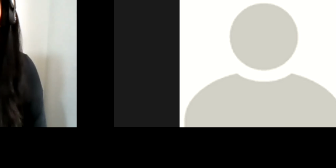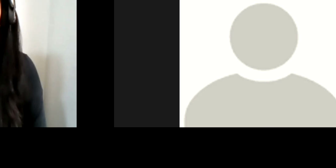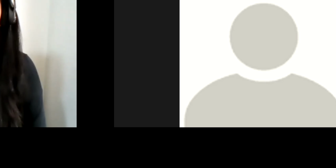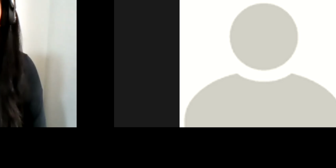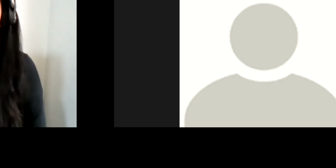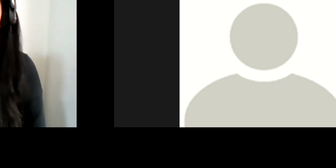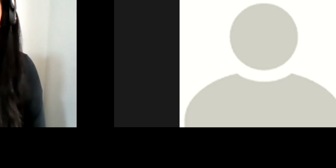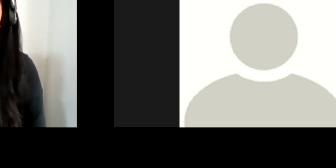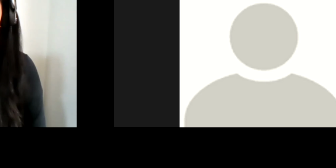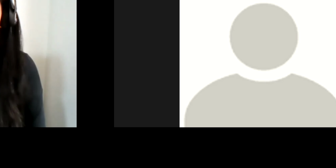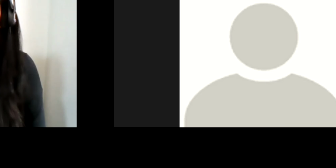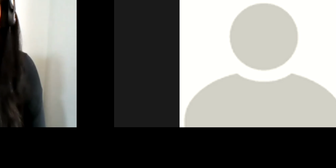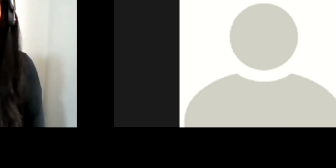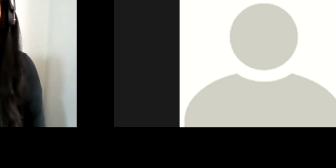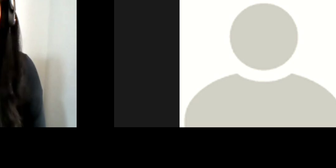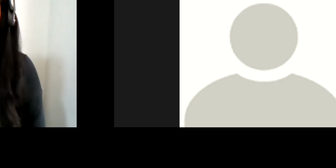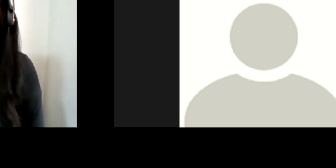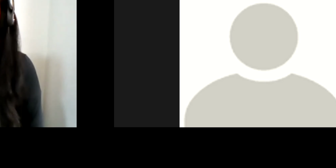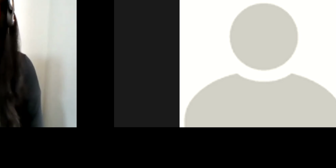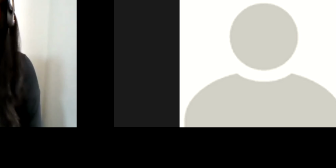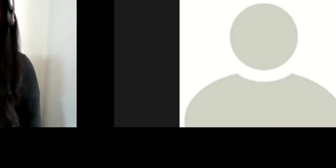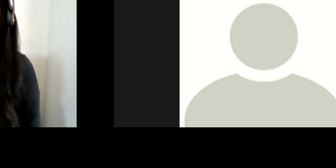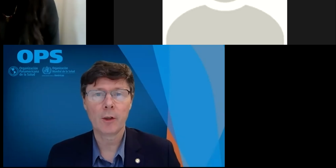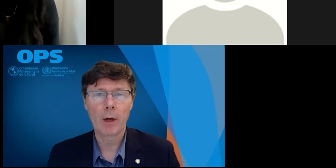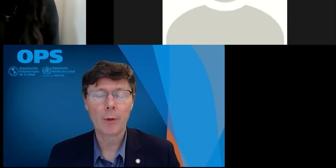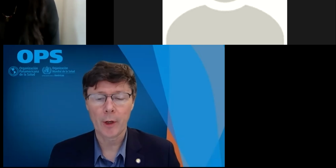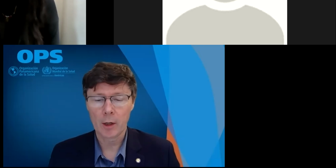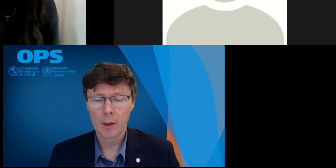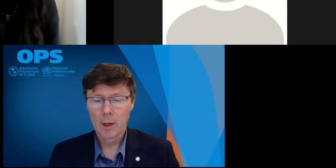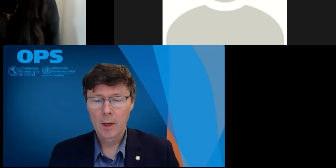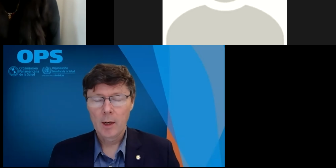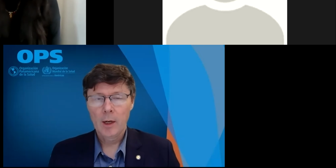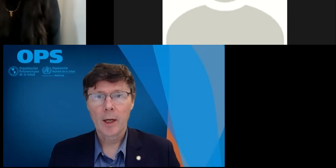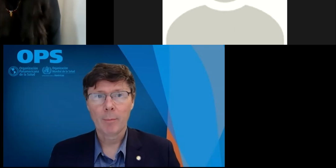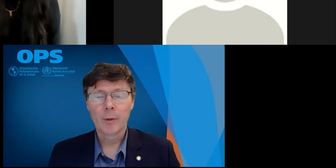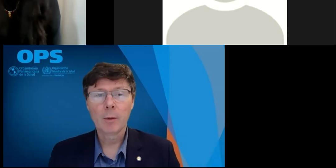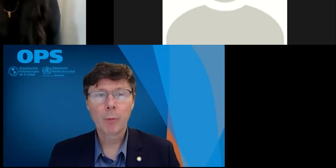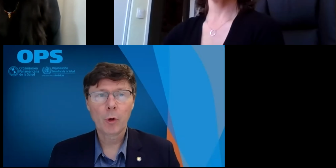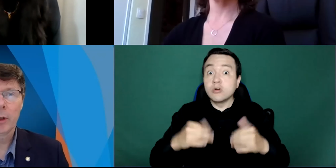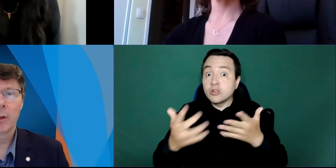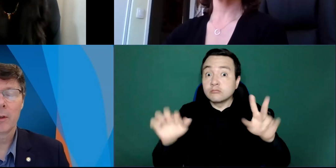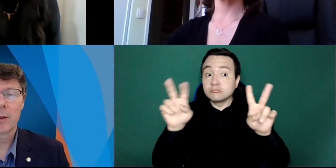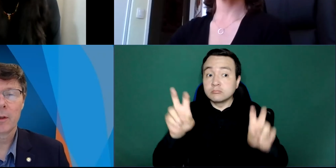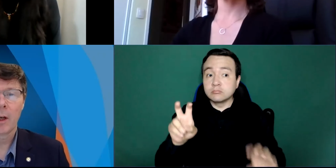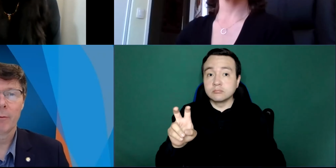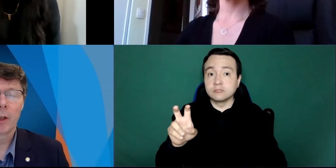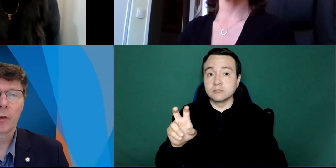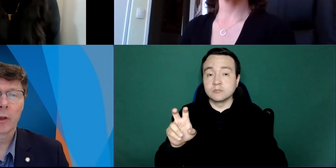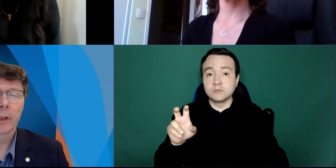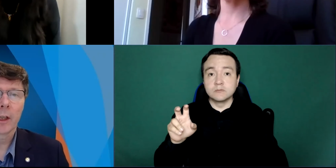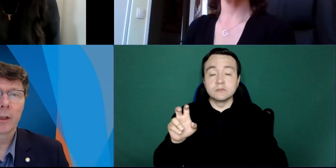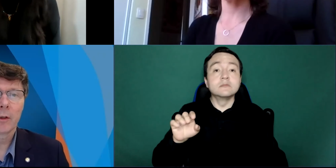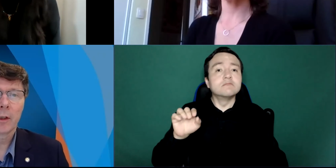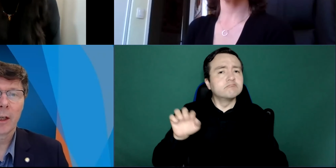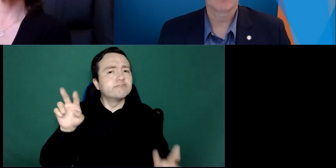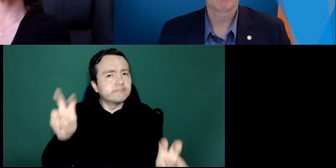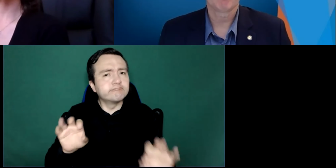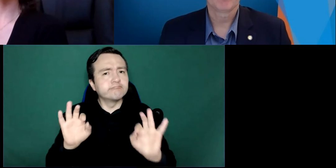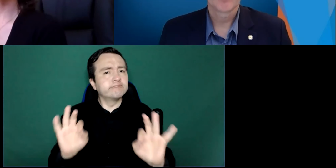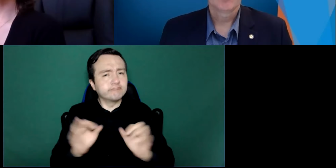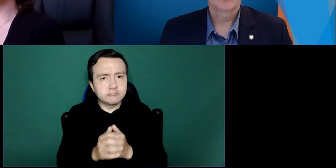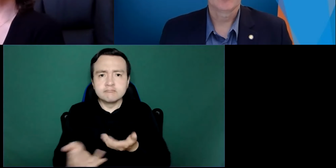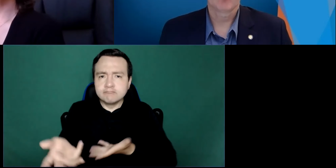muy informativa. Un par de cuestiones que resaltaron incluye que hay muchos diferentes